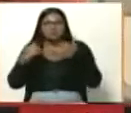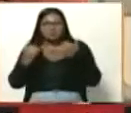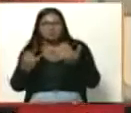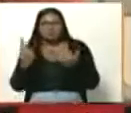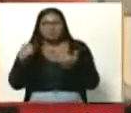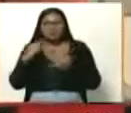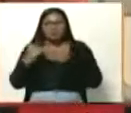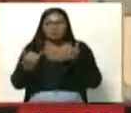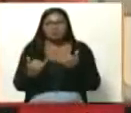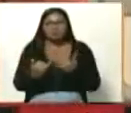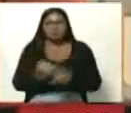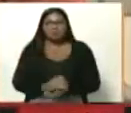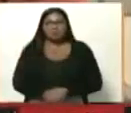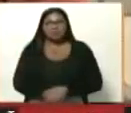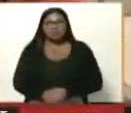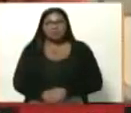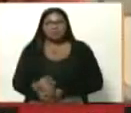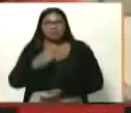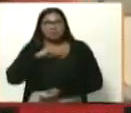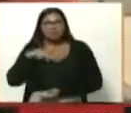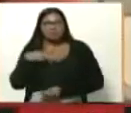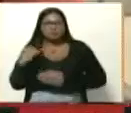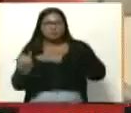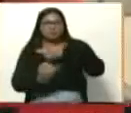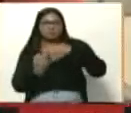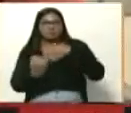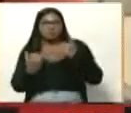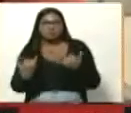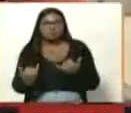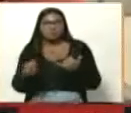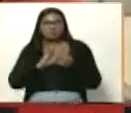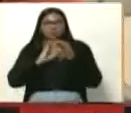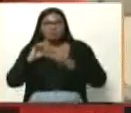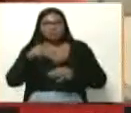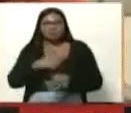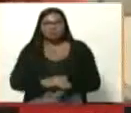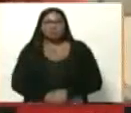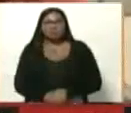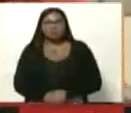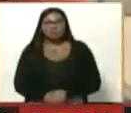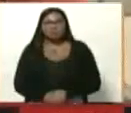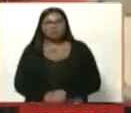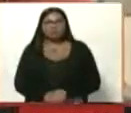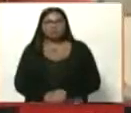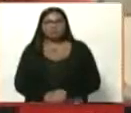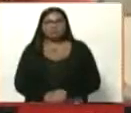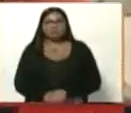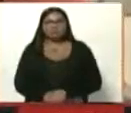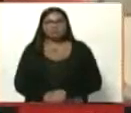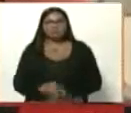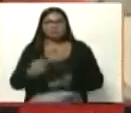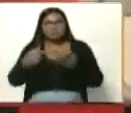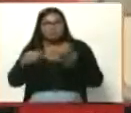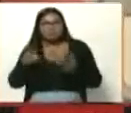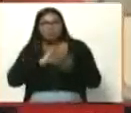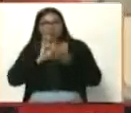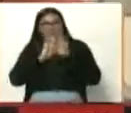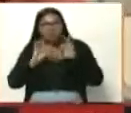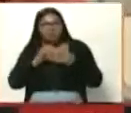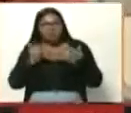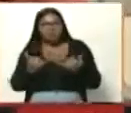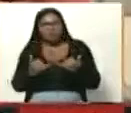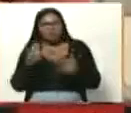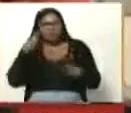contar. Toda vez que la gente, esta institución se sostenía sobre todo a través de recursos propios, y lo que hace, bueno, que la gente tenga